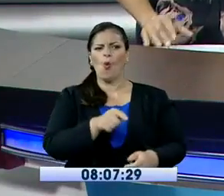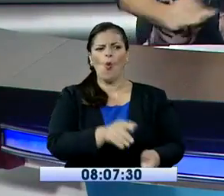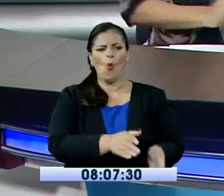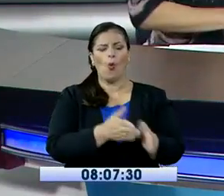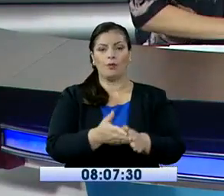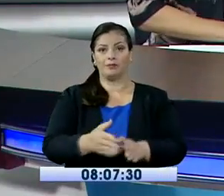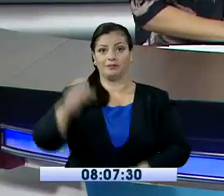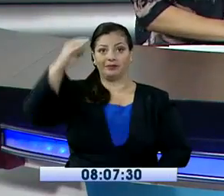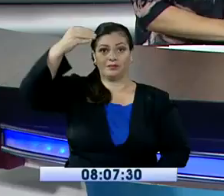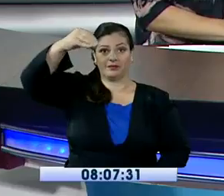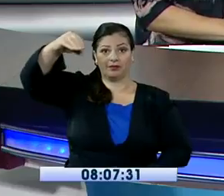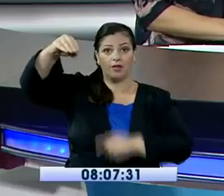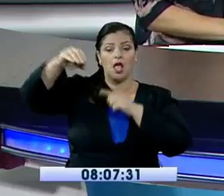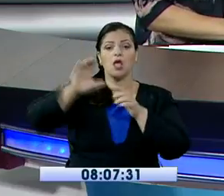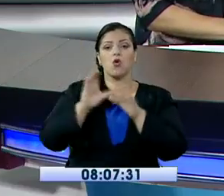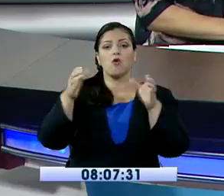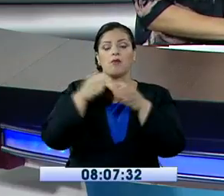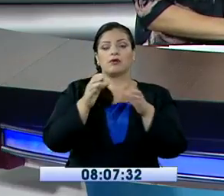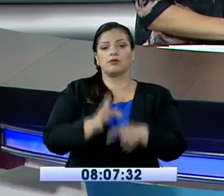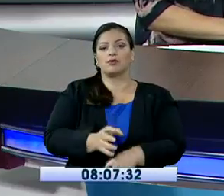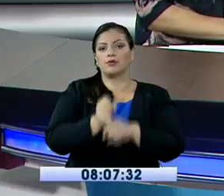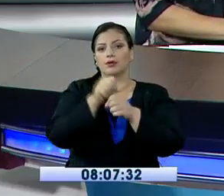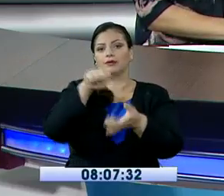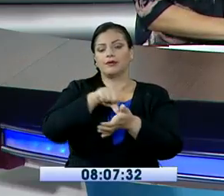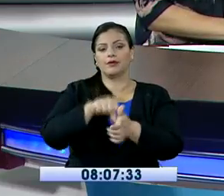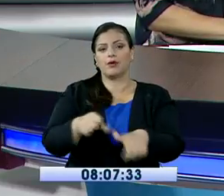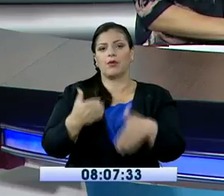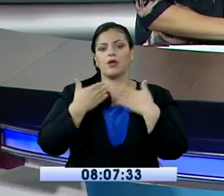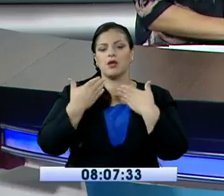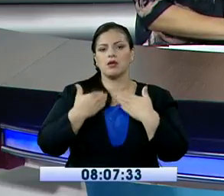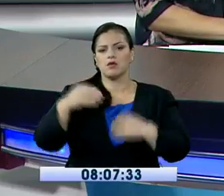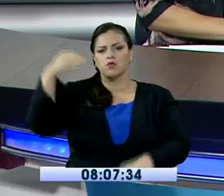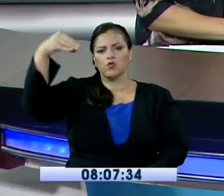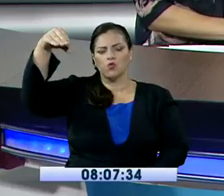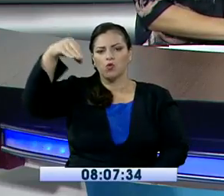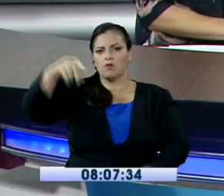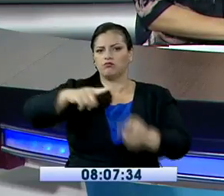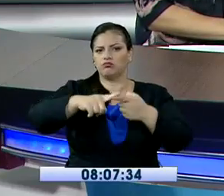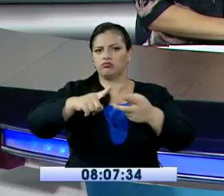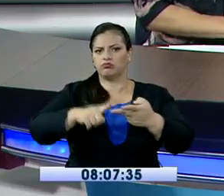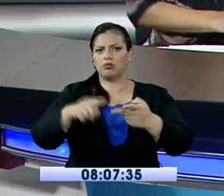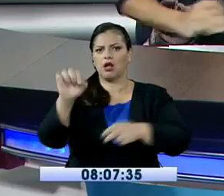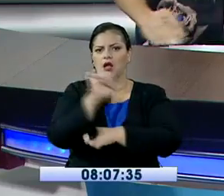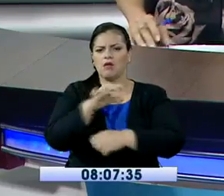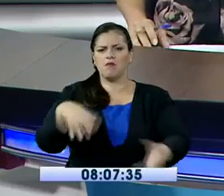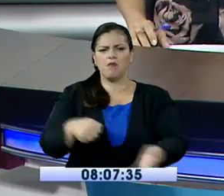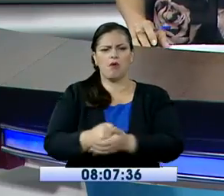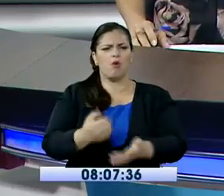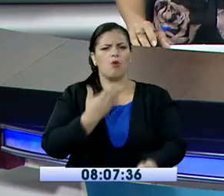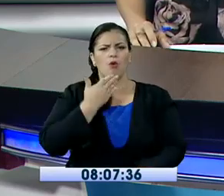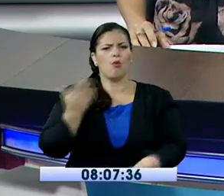Ciudadana de Guayaquil captaron dos aparatosos choques en distintos puntos de la urbe. Aquí un reporte.